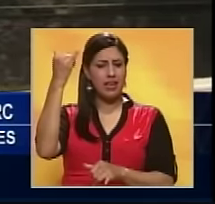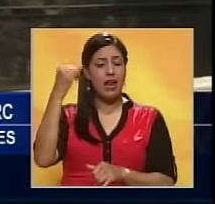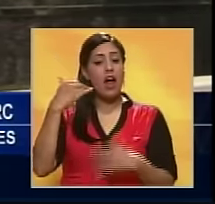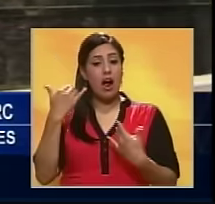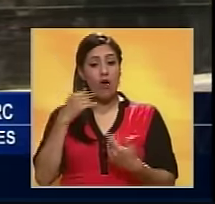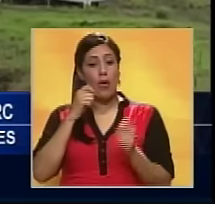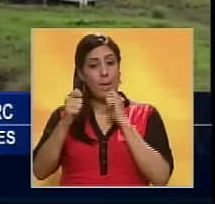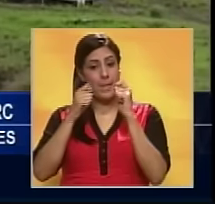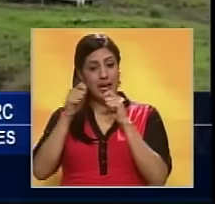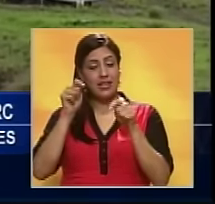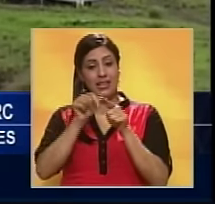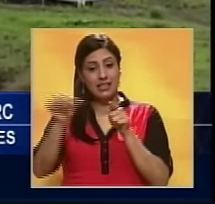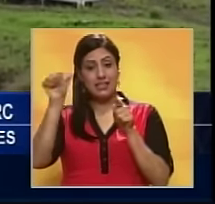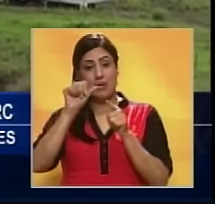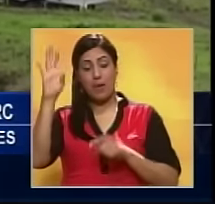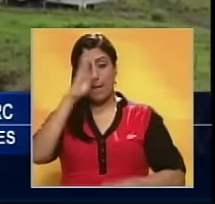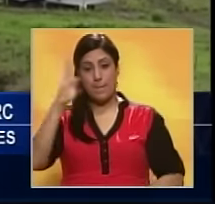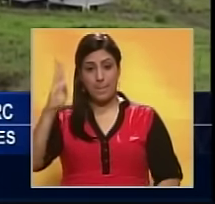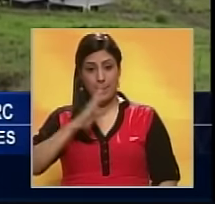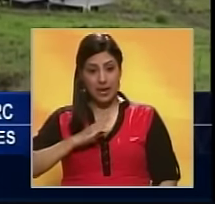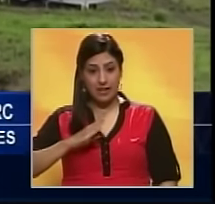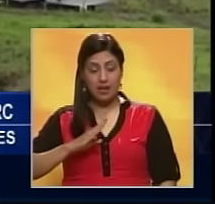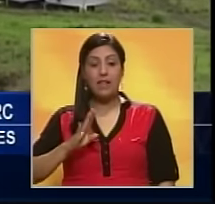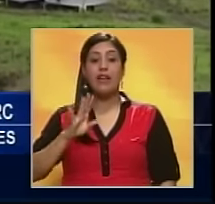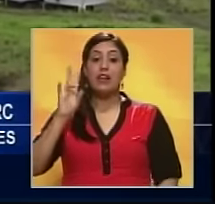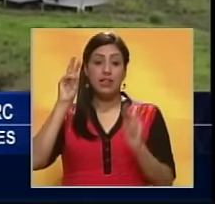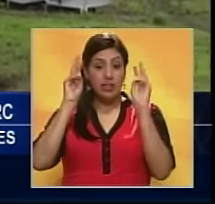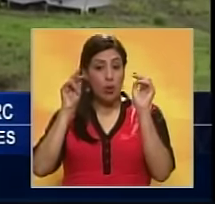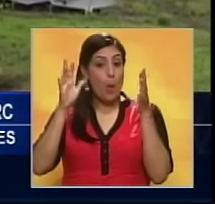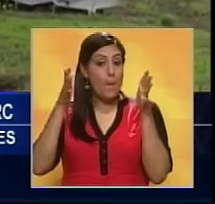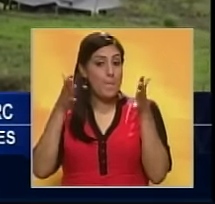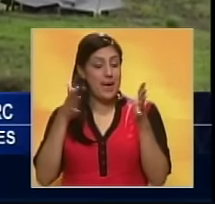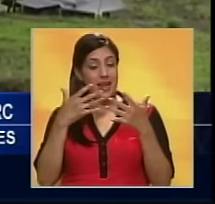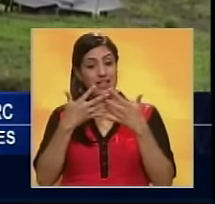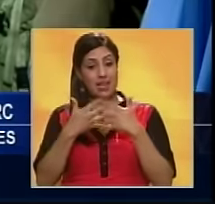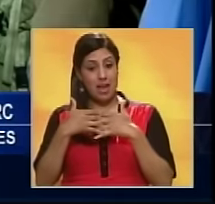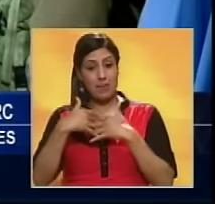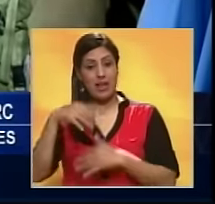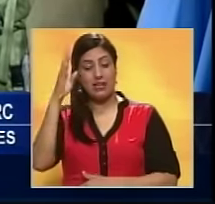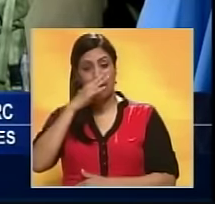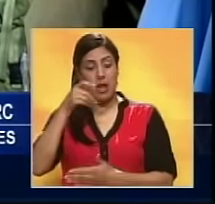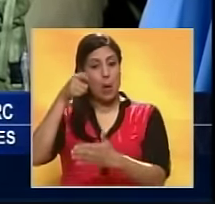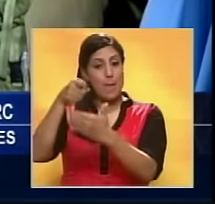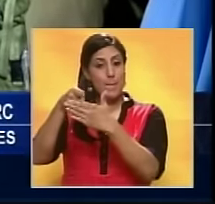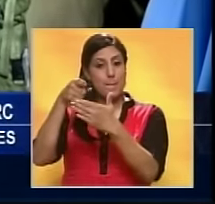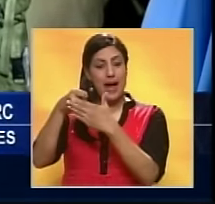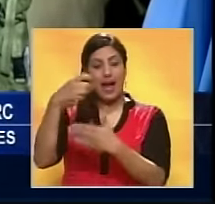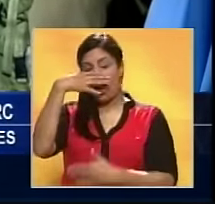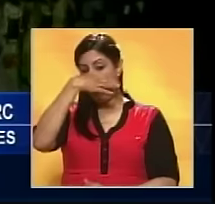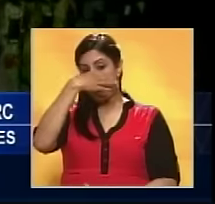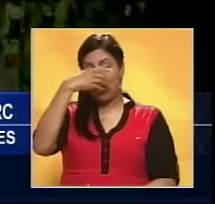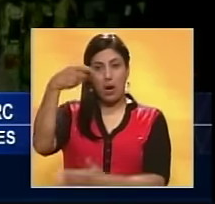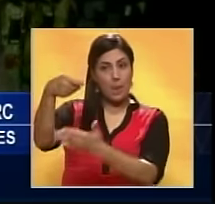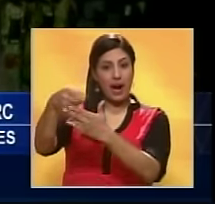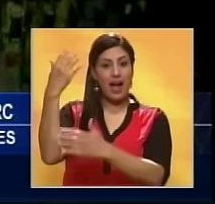el reportaje del semanario brasileño Veja, según el cual la empresa habría realizado pagos a la guerrilla durante la década de los